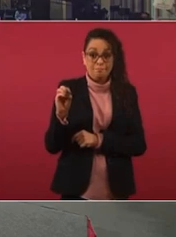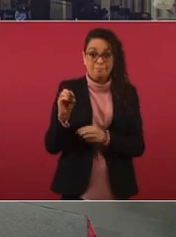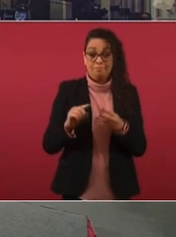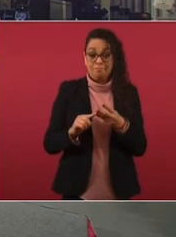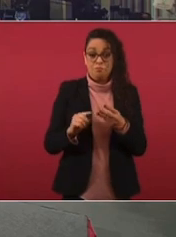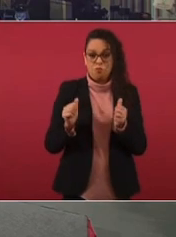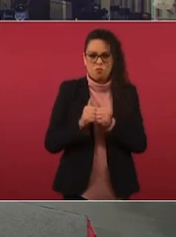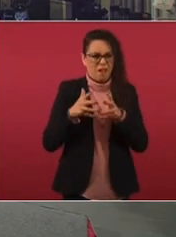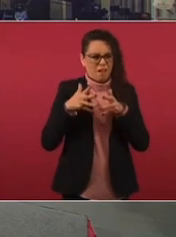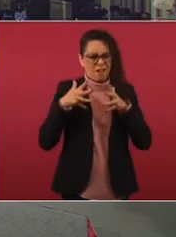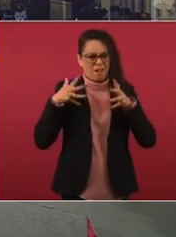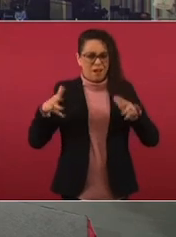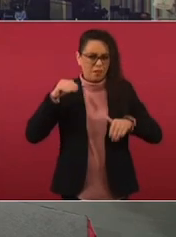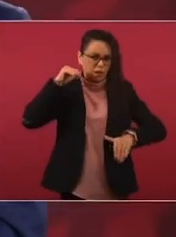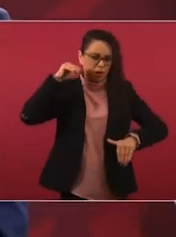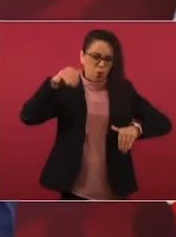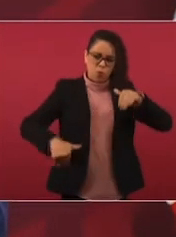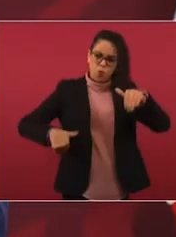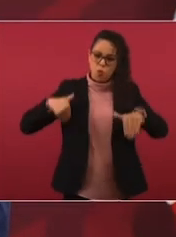con mansión alberca